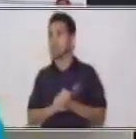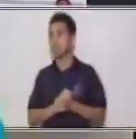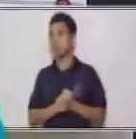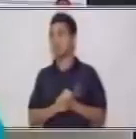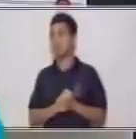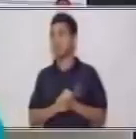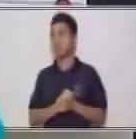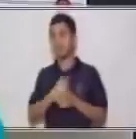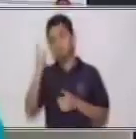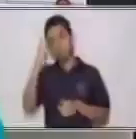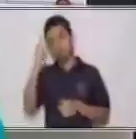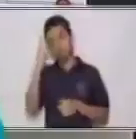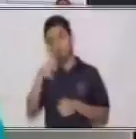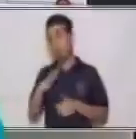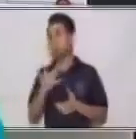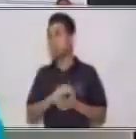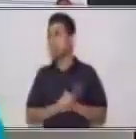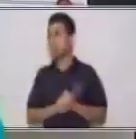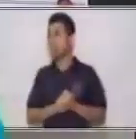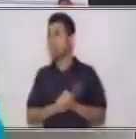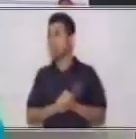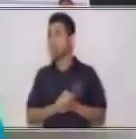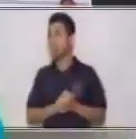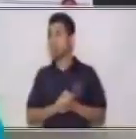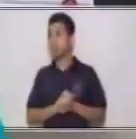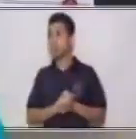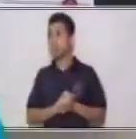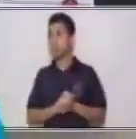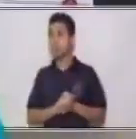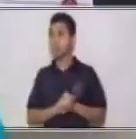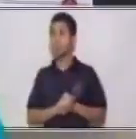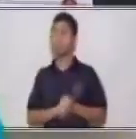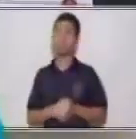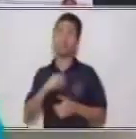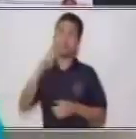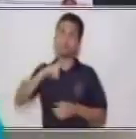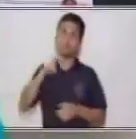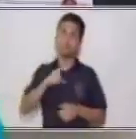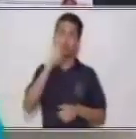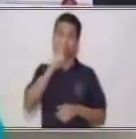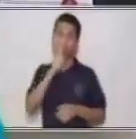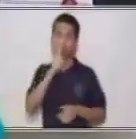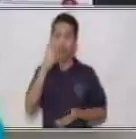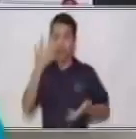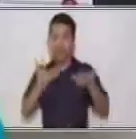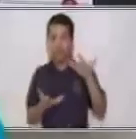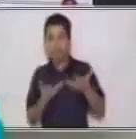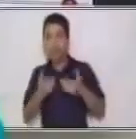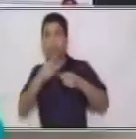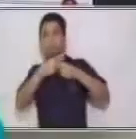a ver, pensemos. Muy bien, se necesitaría 1,5 libras